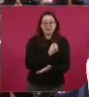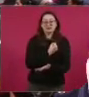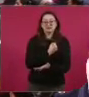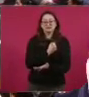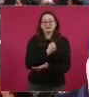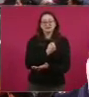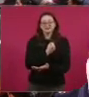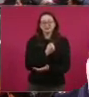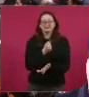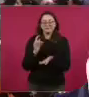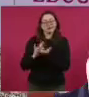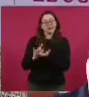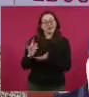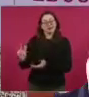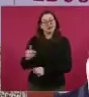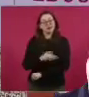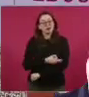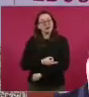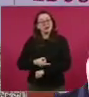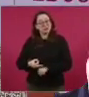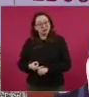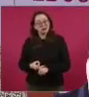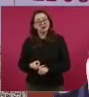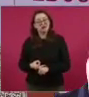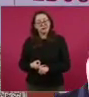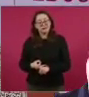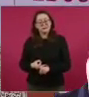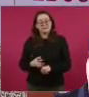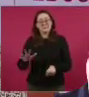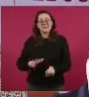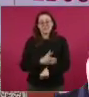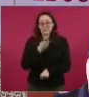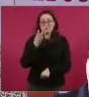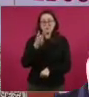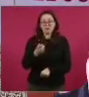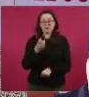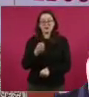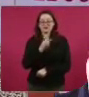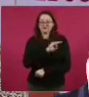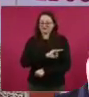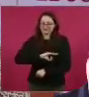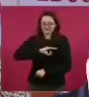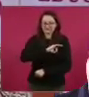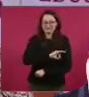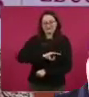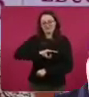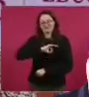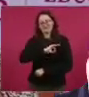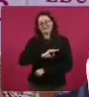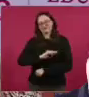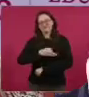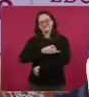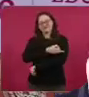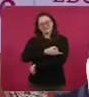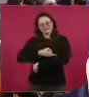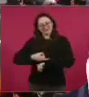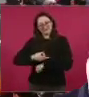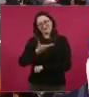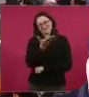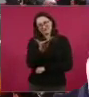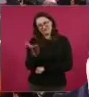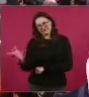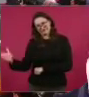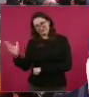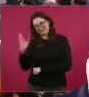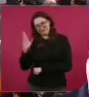dependen mucho de las familias. Por eso la primera felicitación es a los